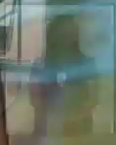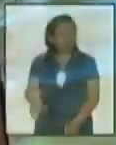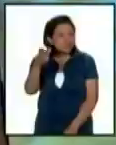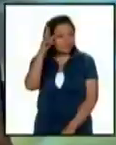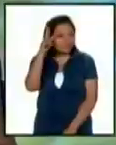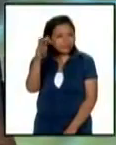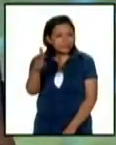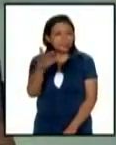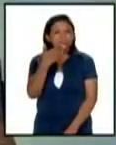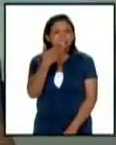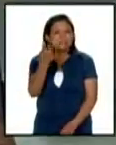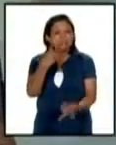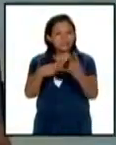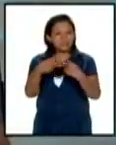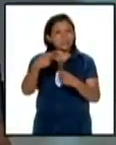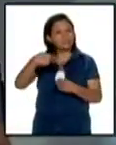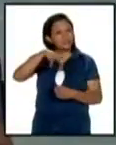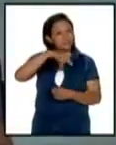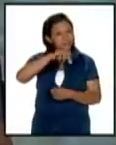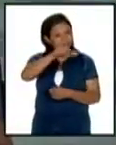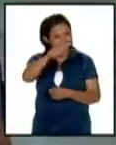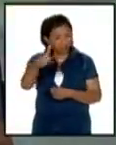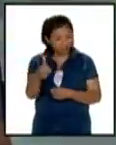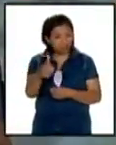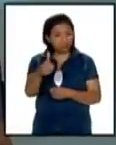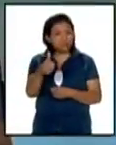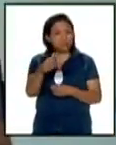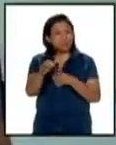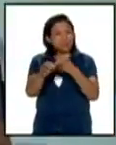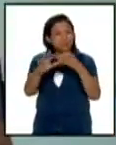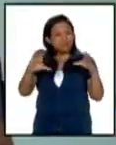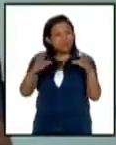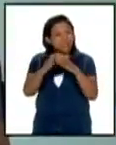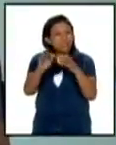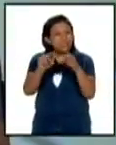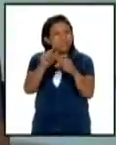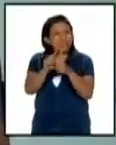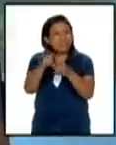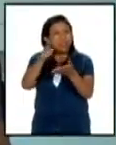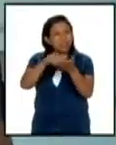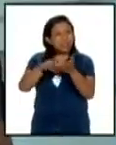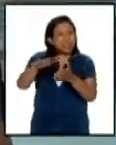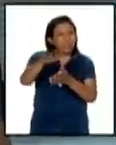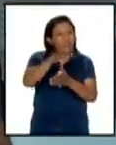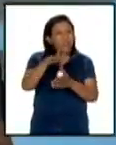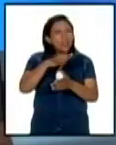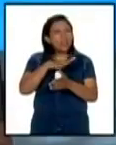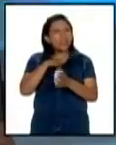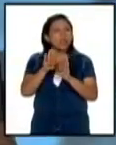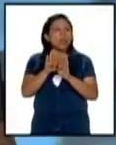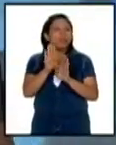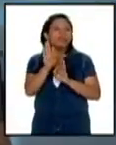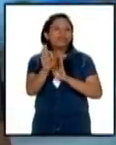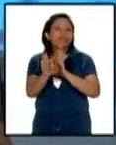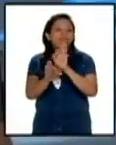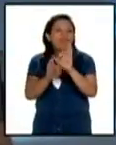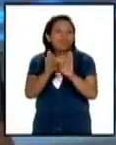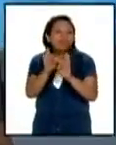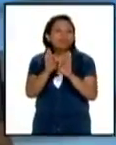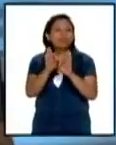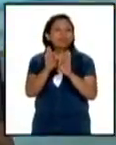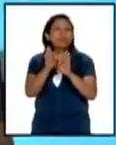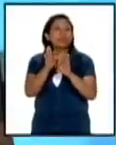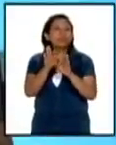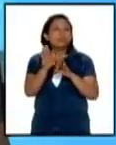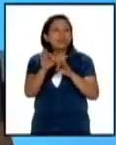Hola, bienvenidos a nosotros, los otros. En una sociedad donde se privilegia la utilidad, el rendimiento,